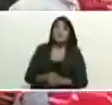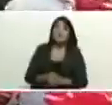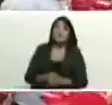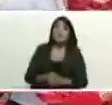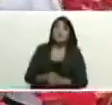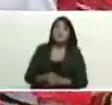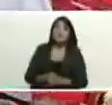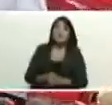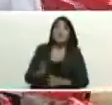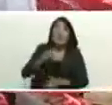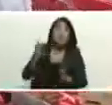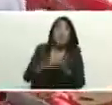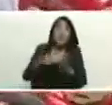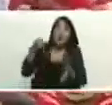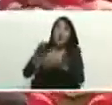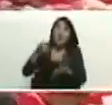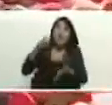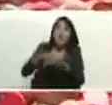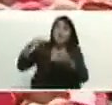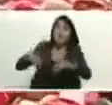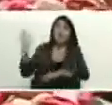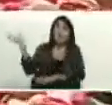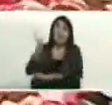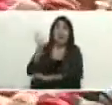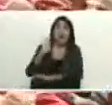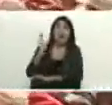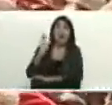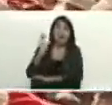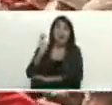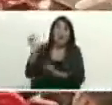aquí, en esta misma Caracas rebelde.